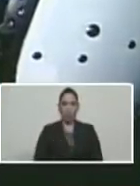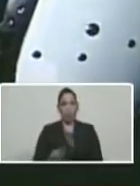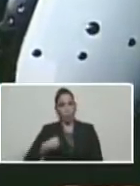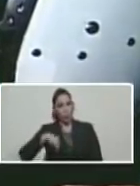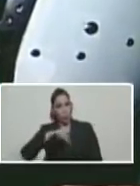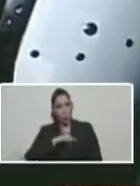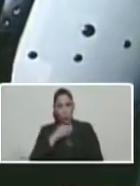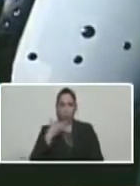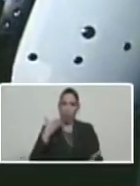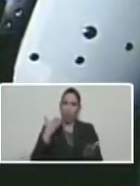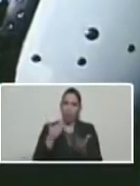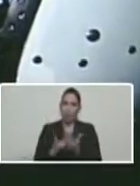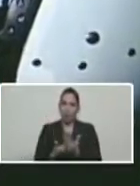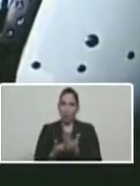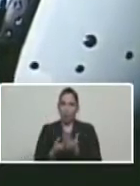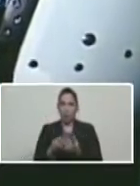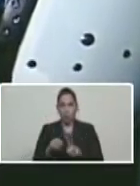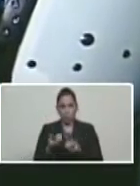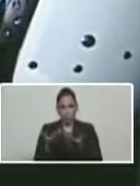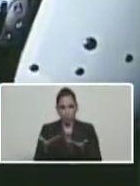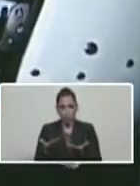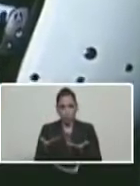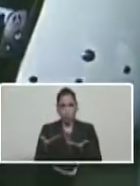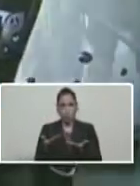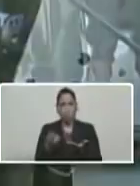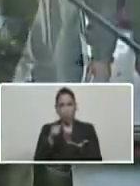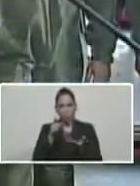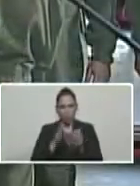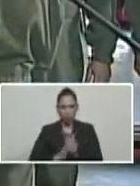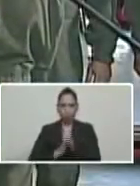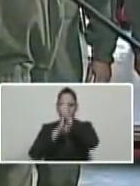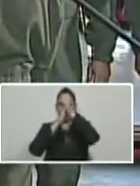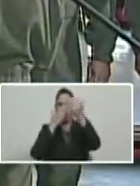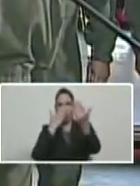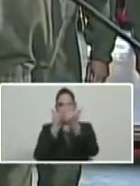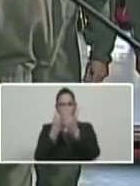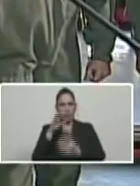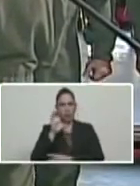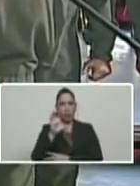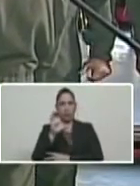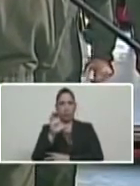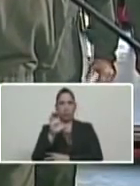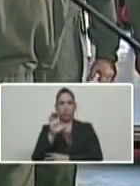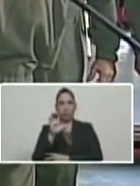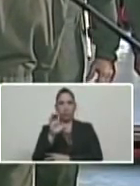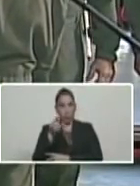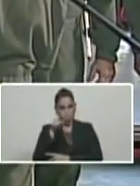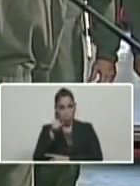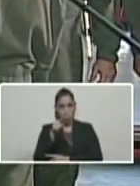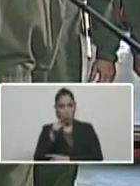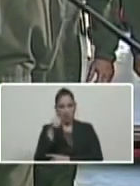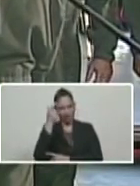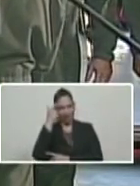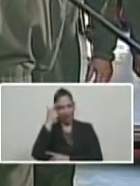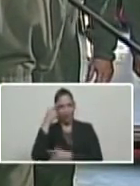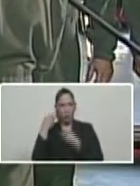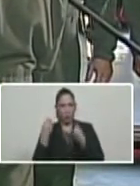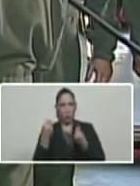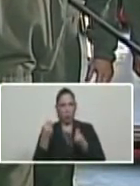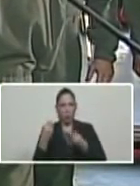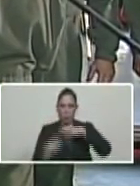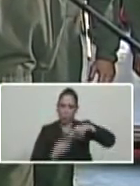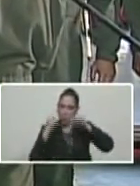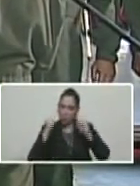estamos agradecidos con usted y lo consideramos como un líder al frente de la nación. Usted ha sabido llevar las riendas de la